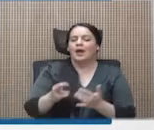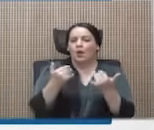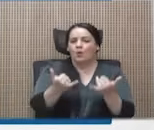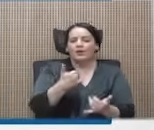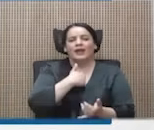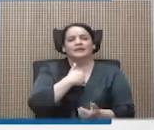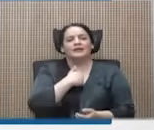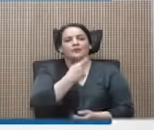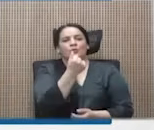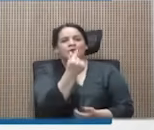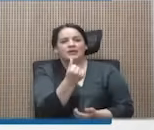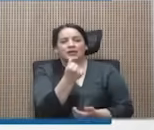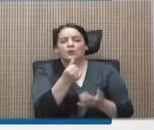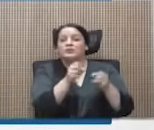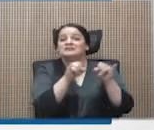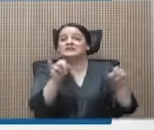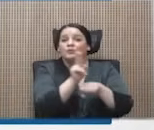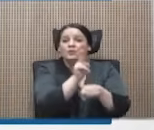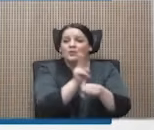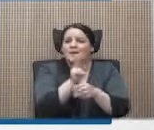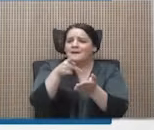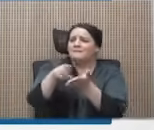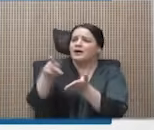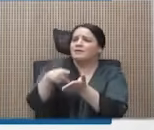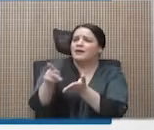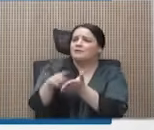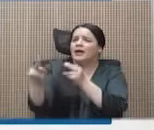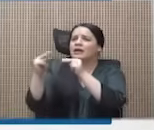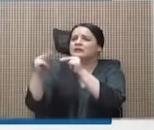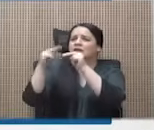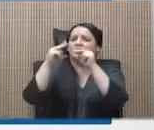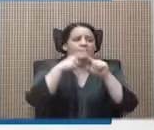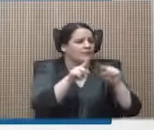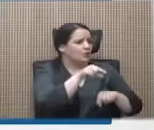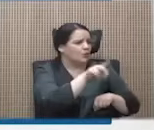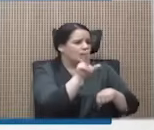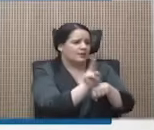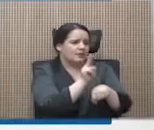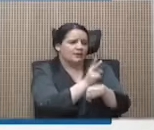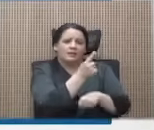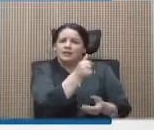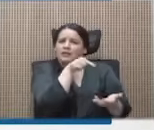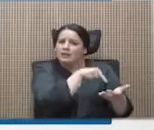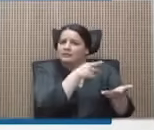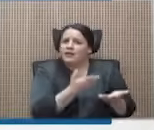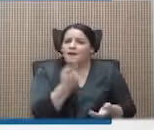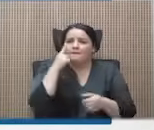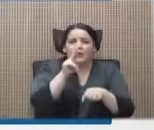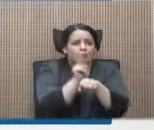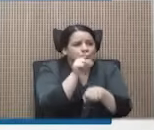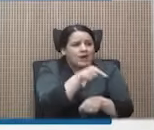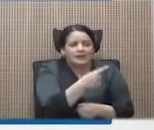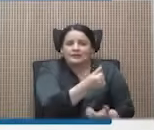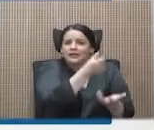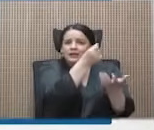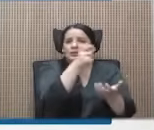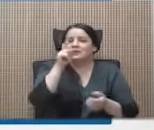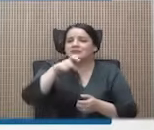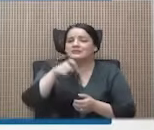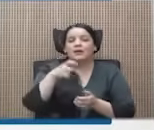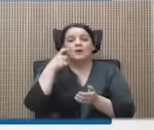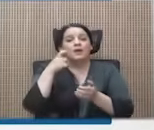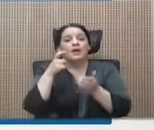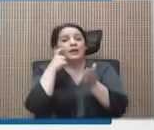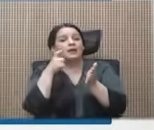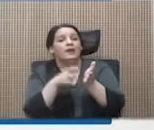ocioso y pagando intereses. ¿Qué sentido tiene eso? Porque para usarlo necesitábamos primero el visto bueno del